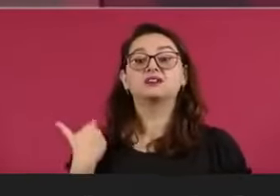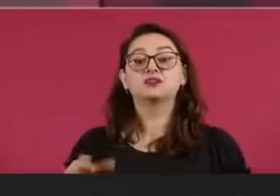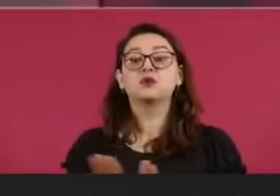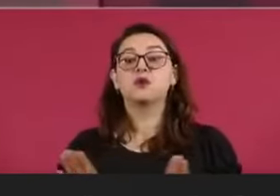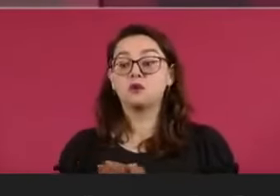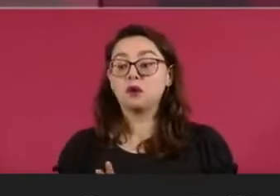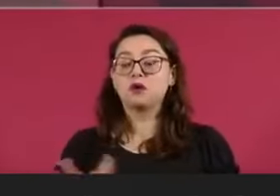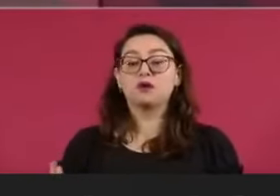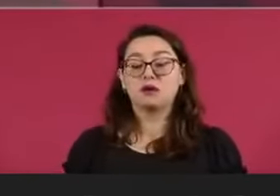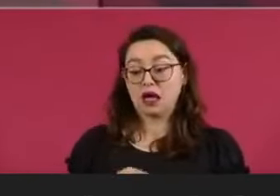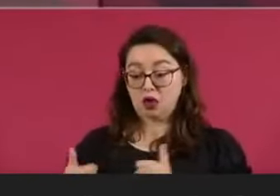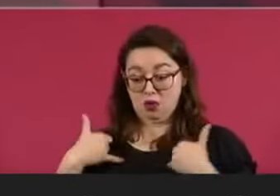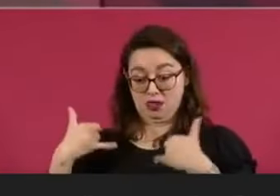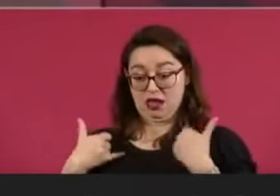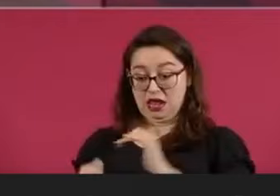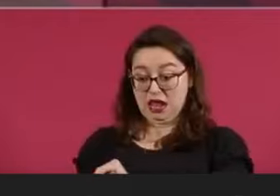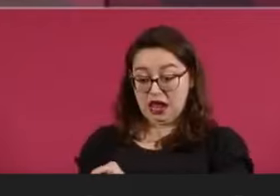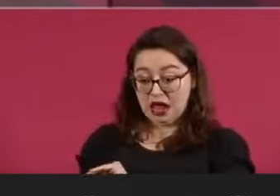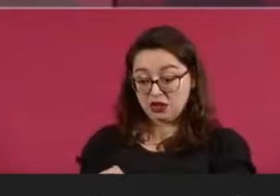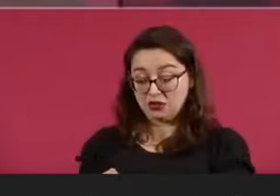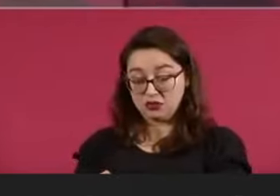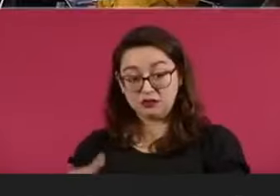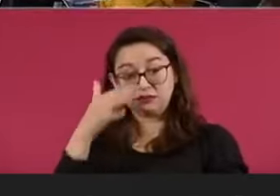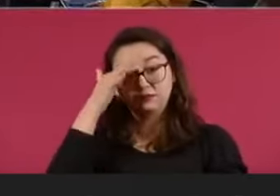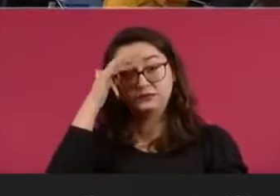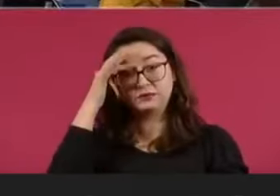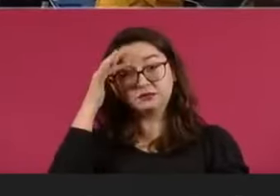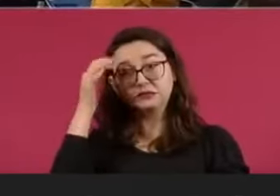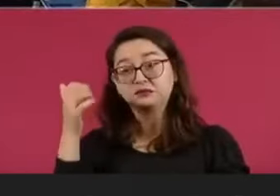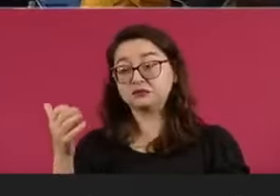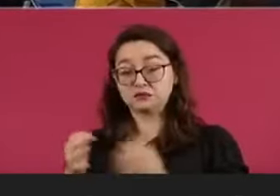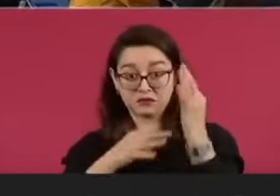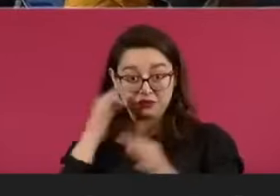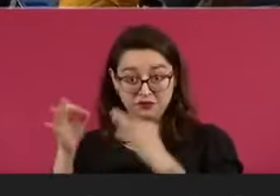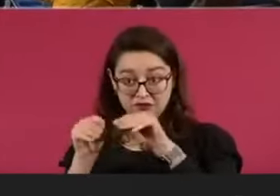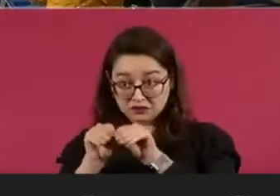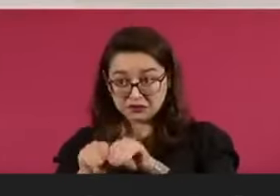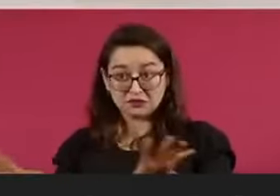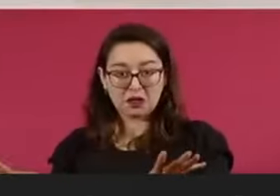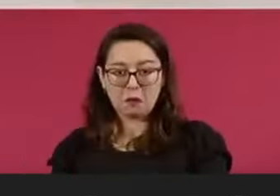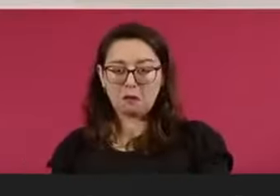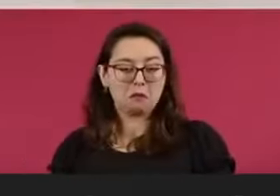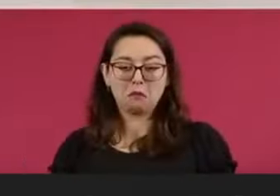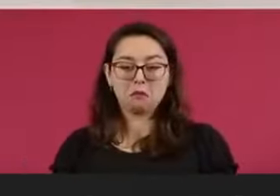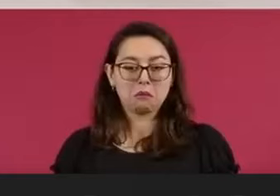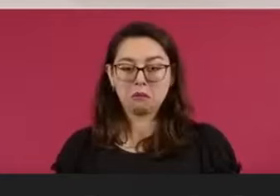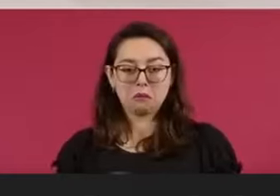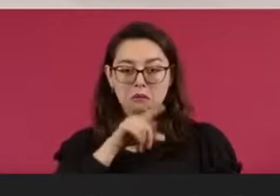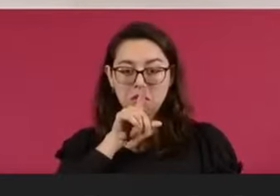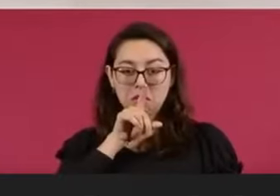los medios, yo creo que La Jornada sí es excepción, es una excepción, pero la mayoría de los medios